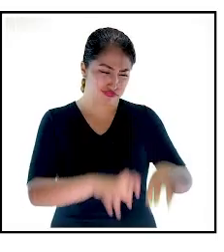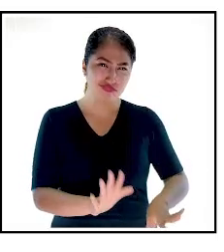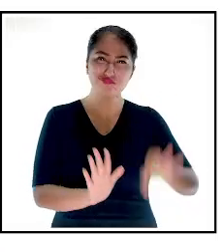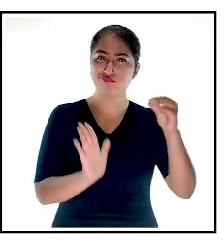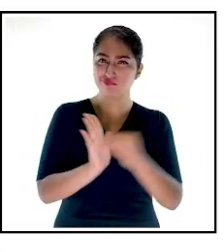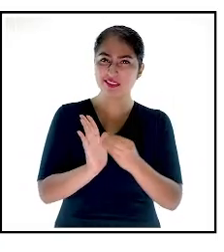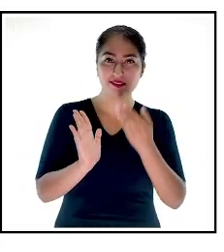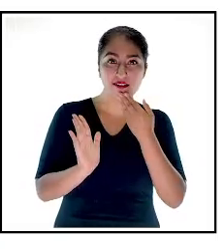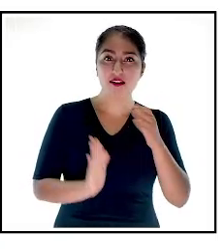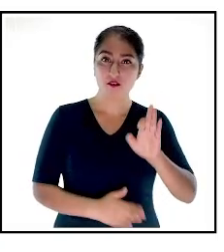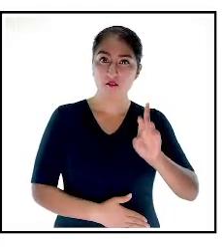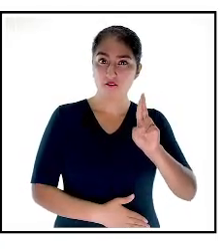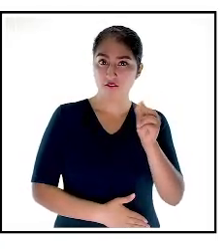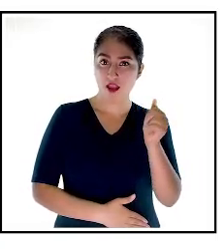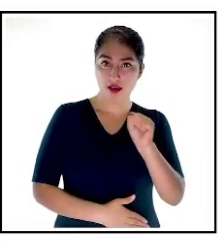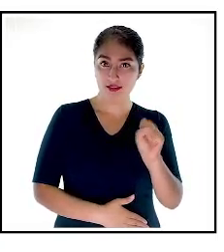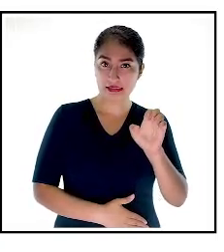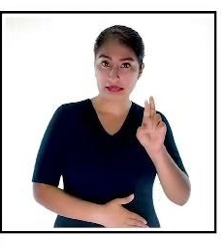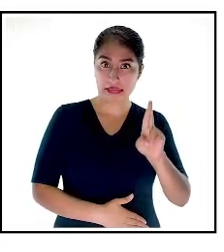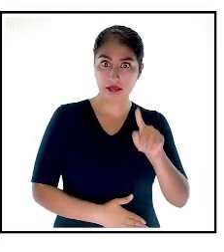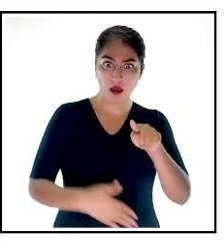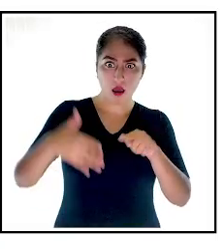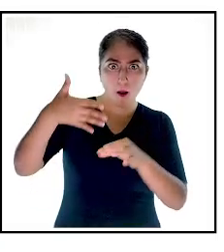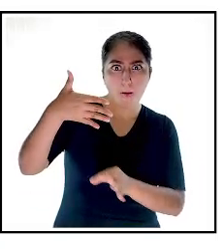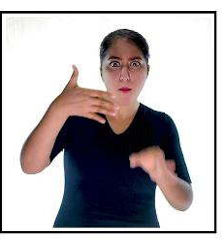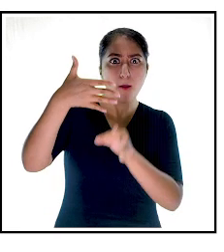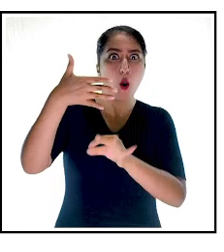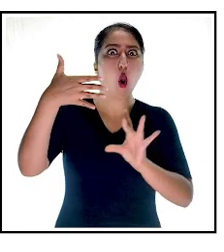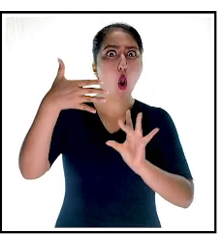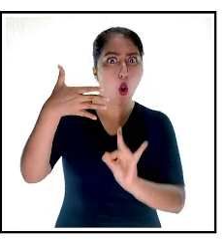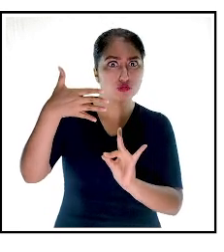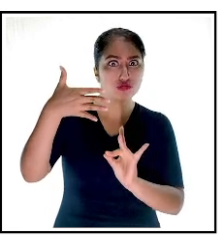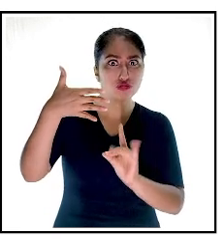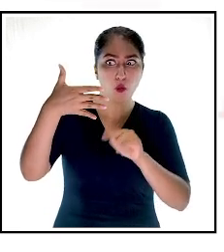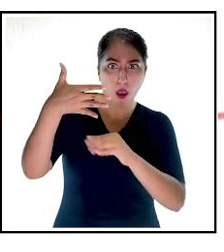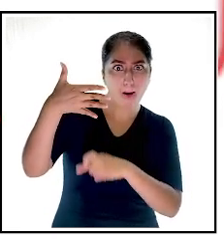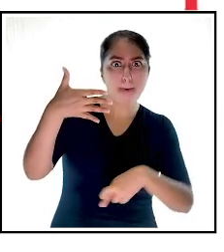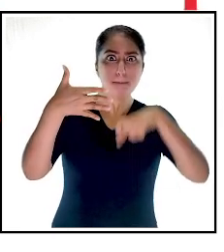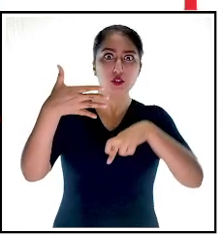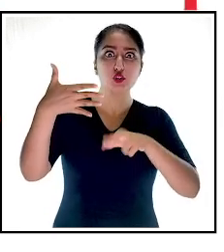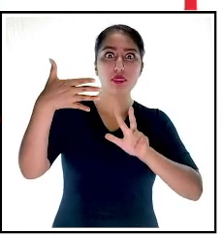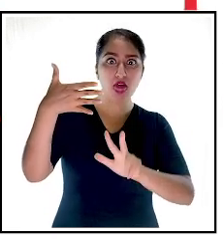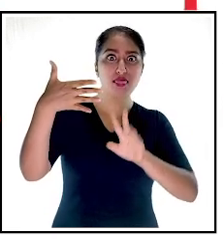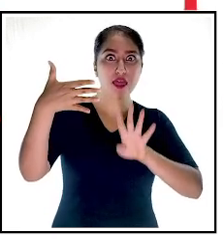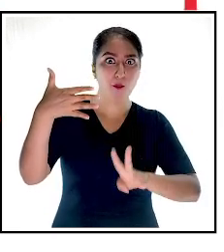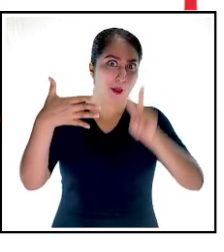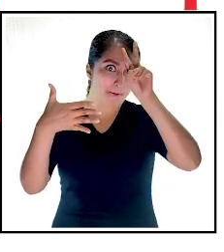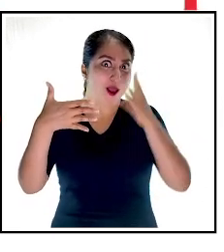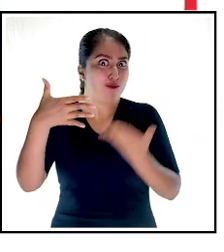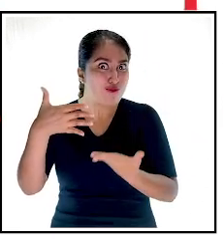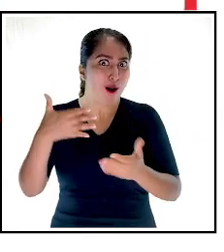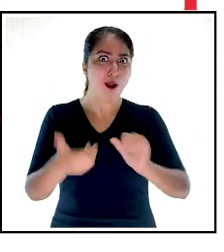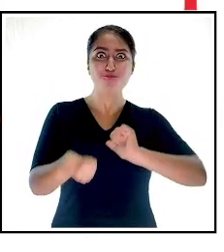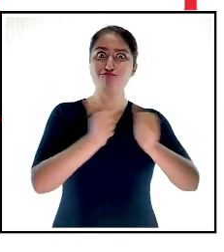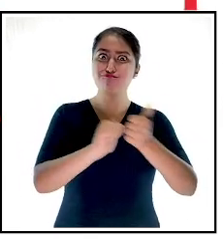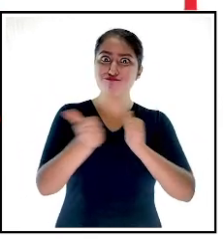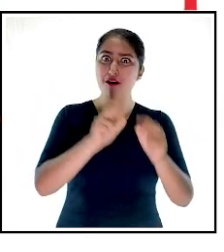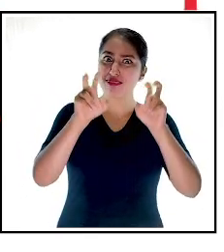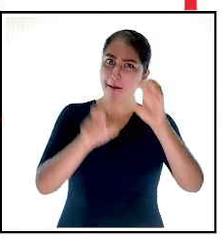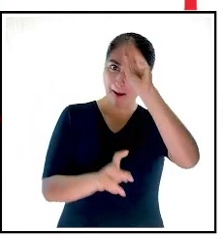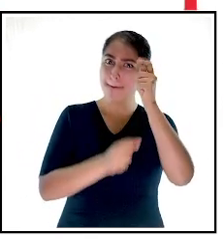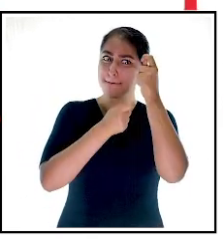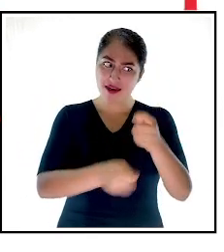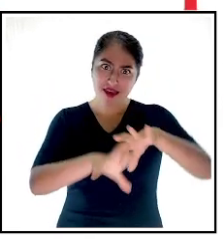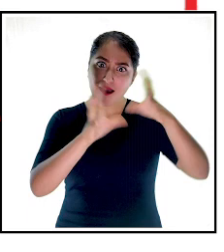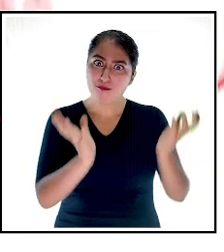Según el estudio Fraser, el Perú subió 8 posiciones y ocupa el puesto 34 en el índice de competitividad minera